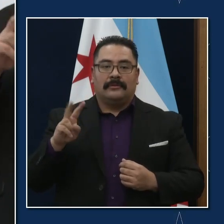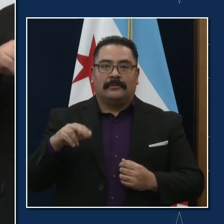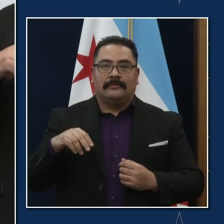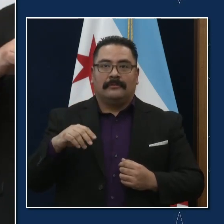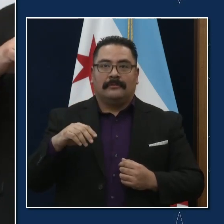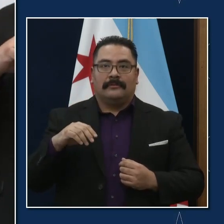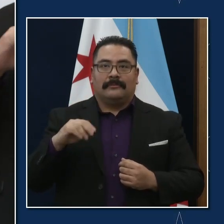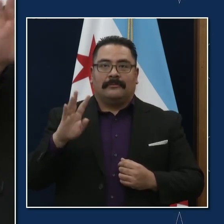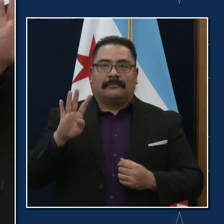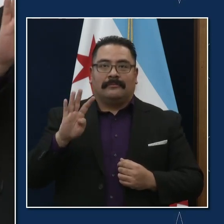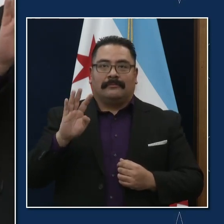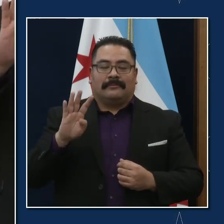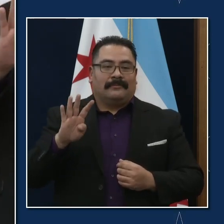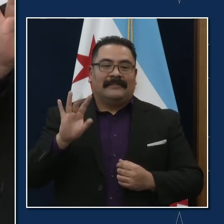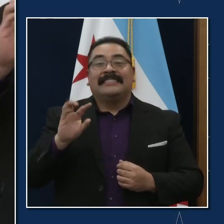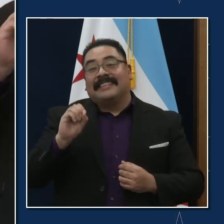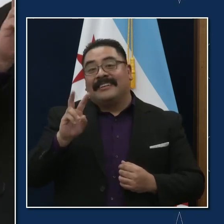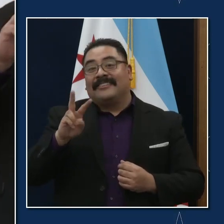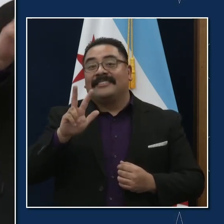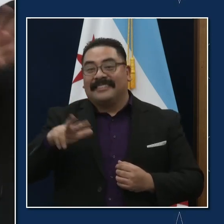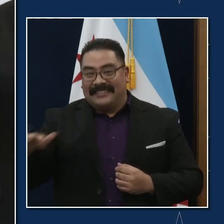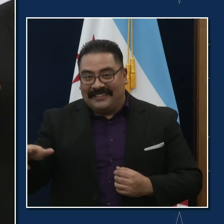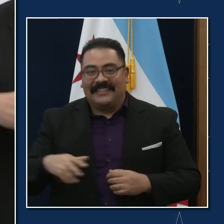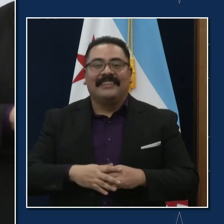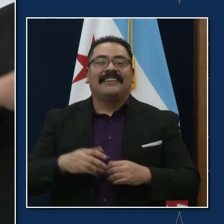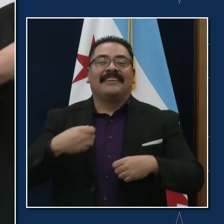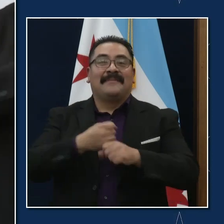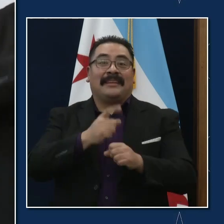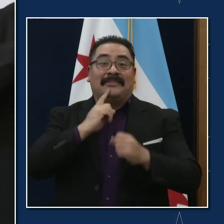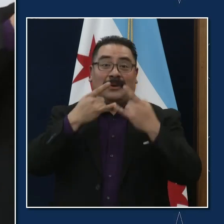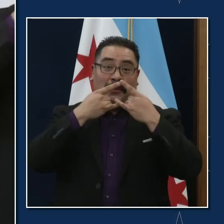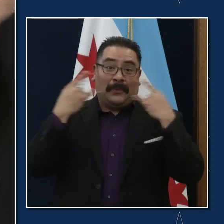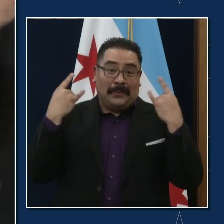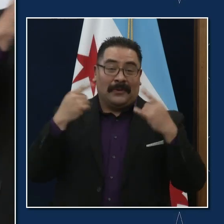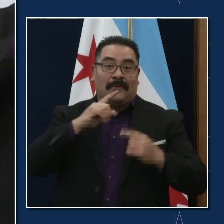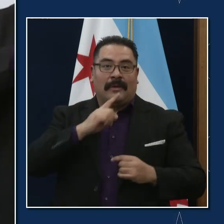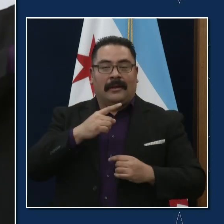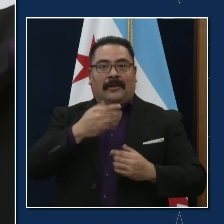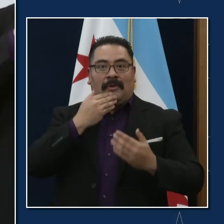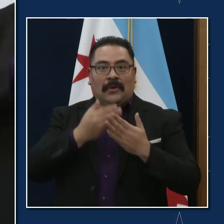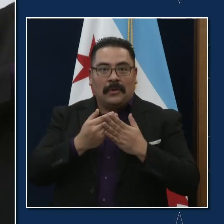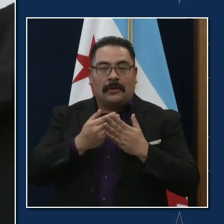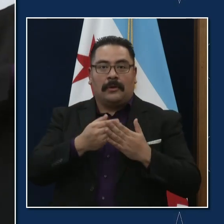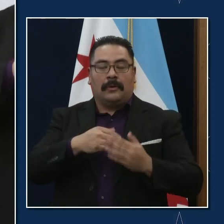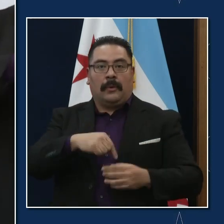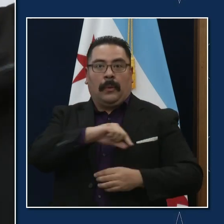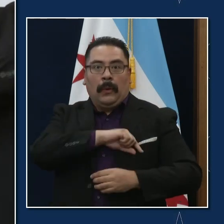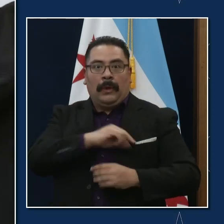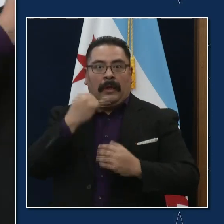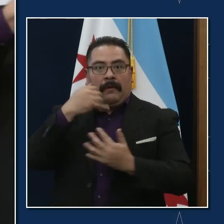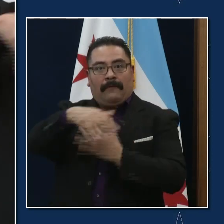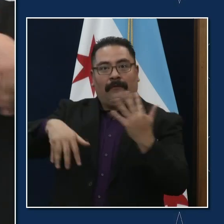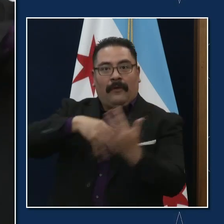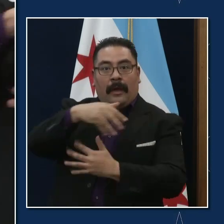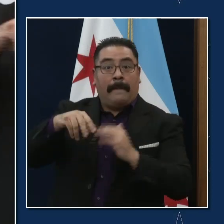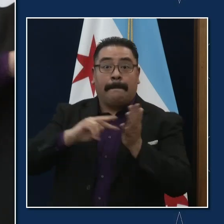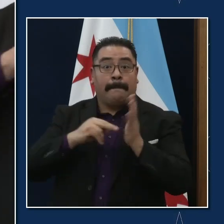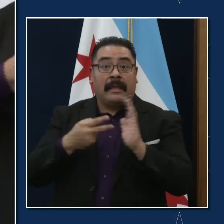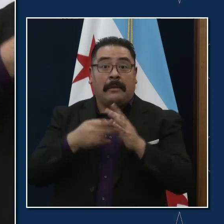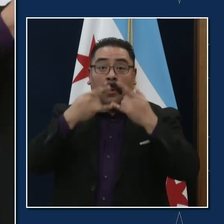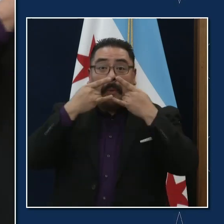1-800-232-0233. Recuerde usar una mascarilla de alta calidad en los entornos concurridos. Estamos hablando de